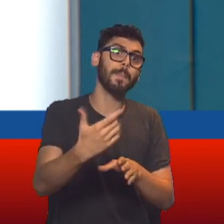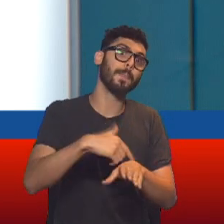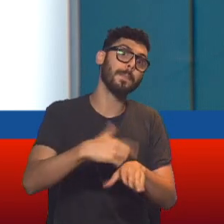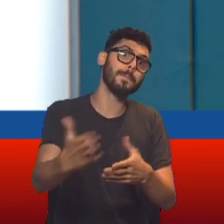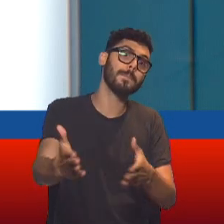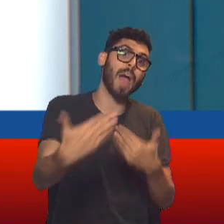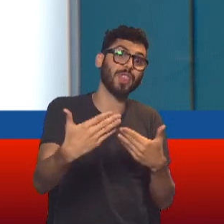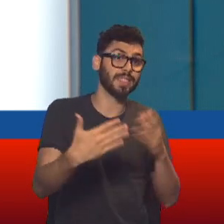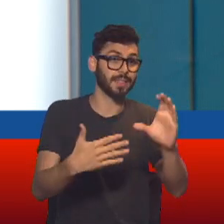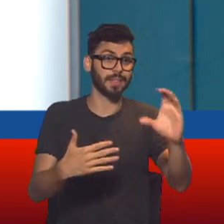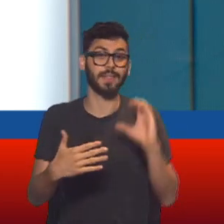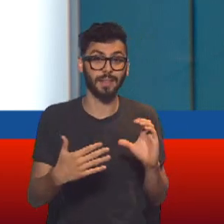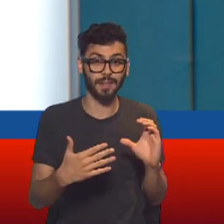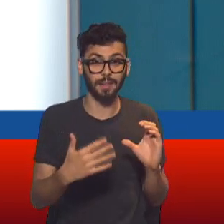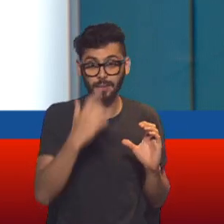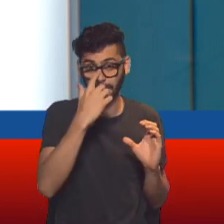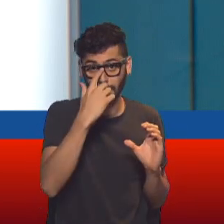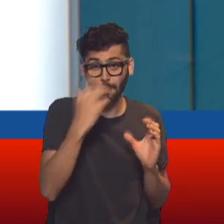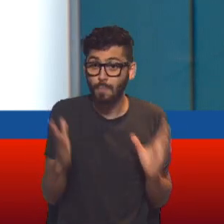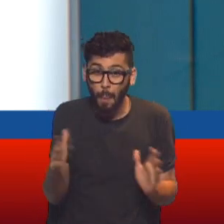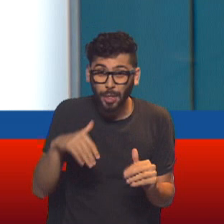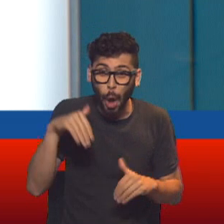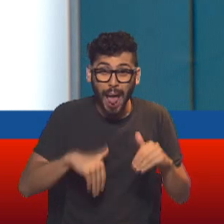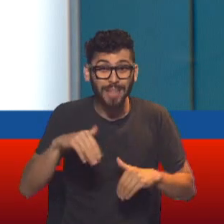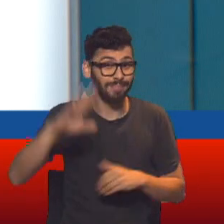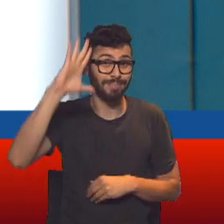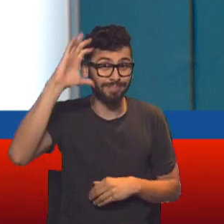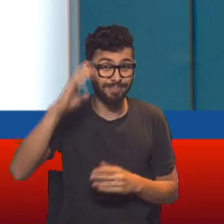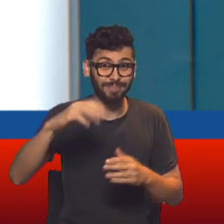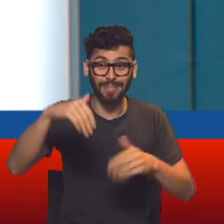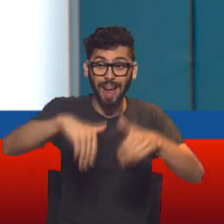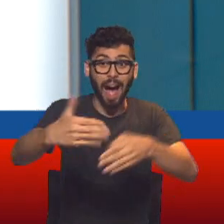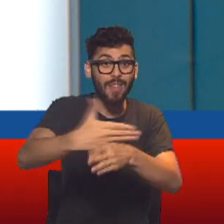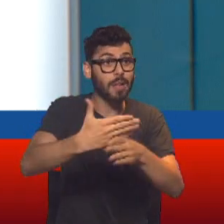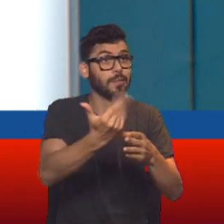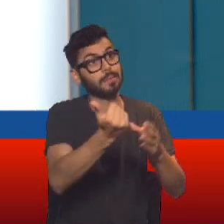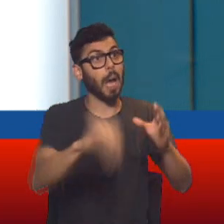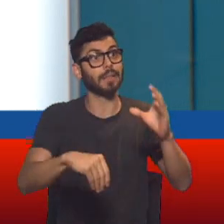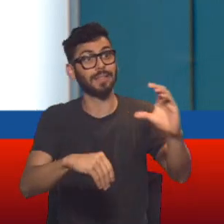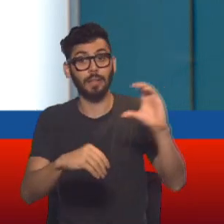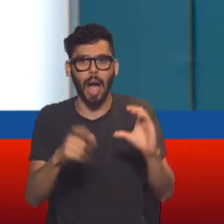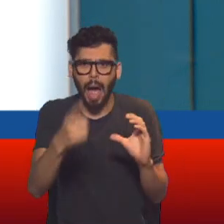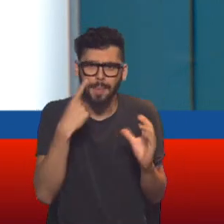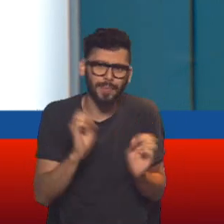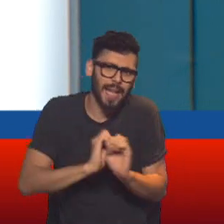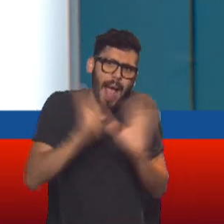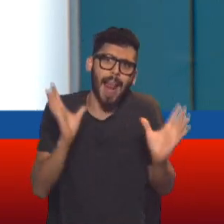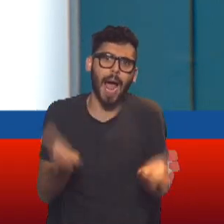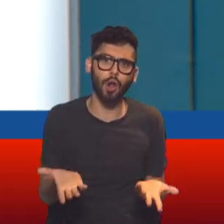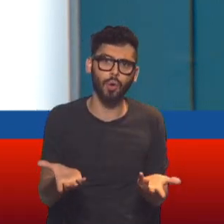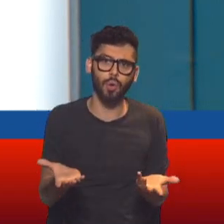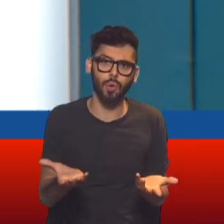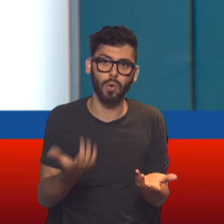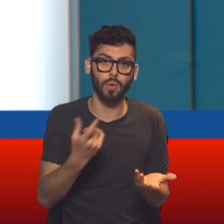fondo iba a liberar posteriormente en el medio de las elecciones, Sí. recordemos, ahí ya era clarísimo la ¿Para qué situación estaban y se